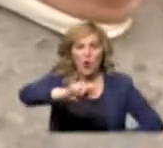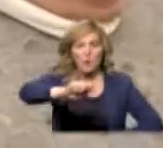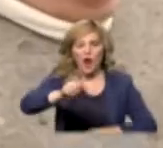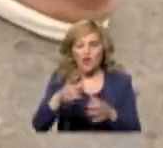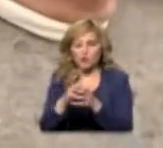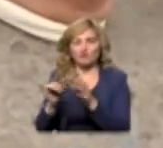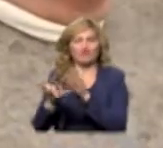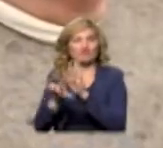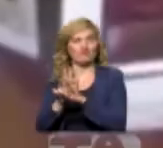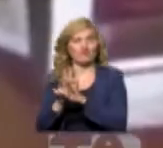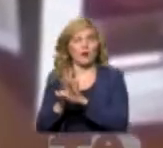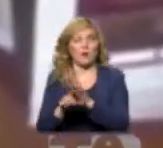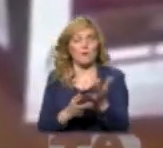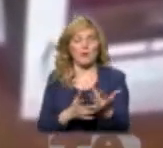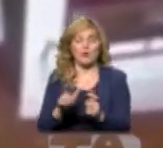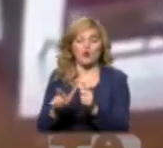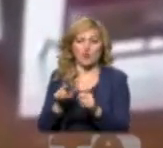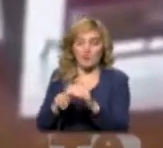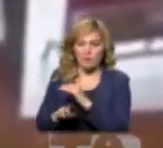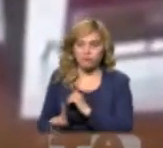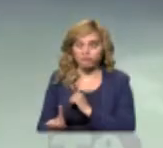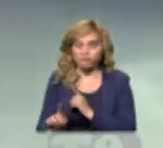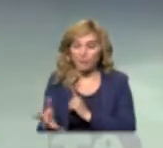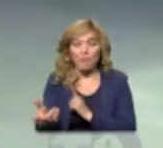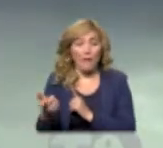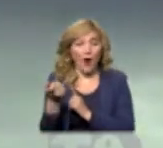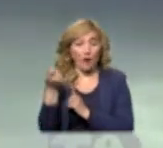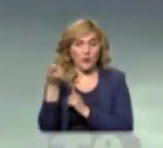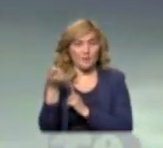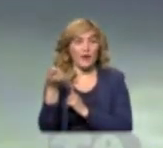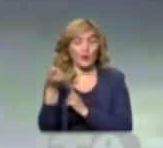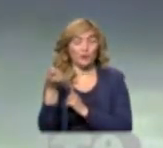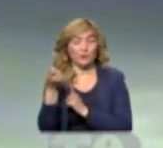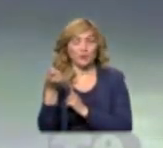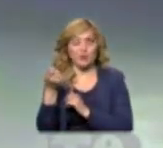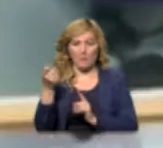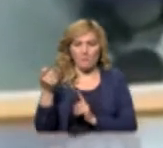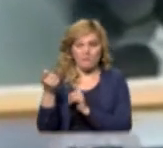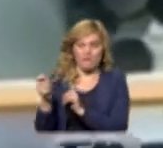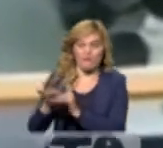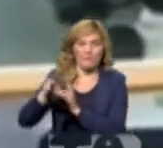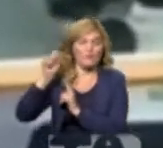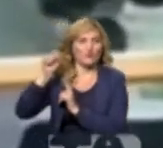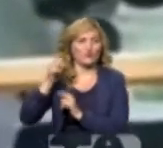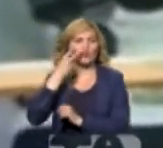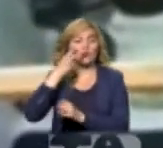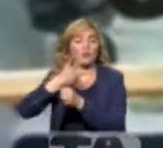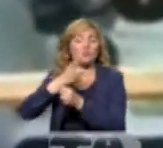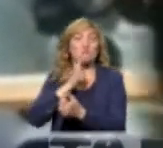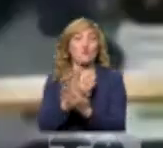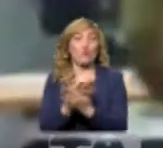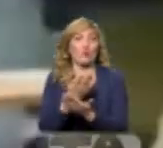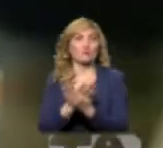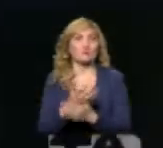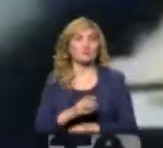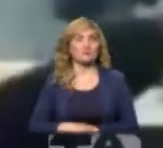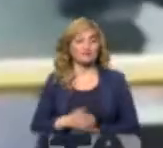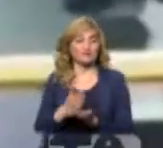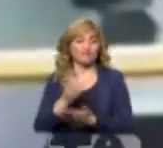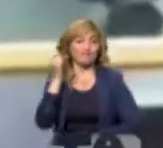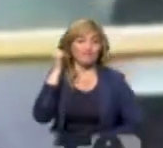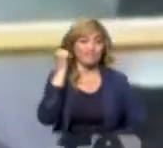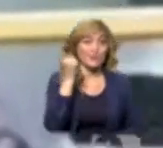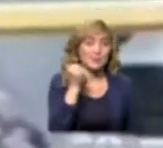ilícita y sacapintas. Son justamente quienes aparecen en estos videos captados por cámaras de seguridad, momentos en que con armas blancas y de